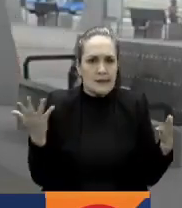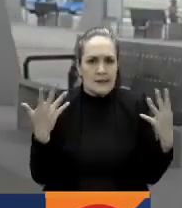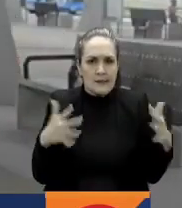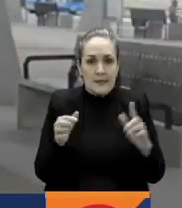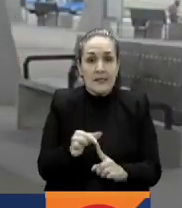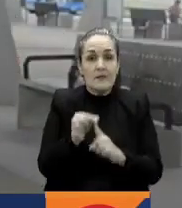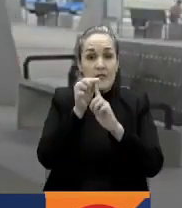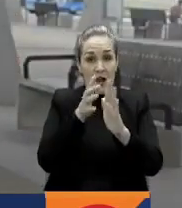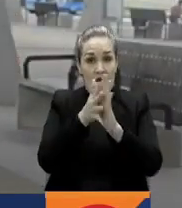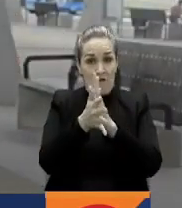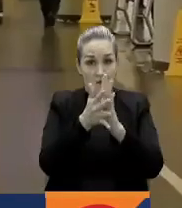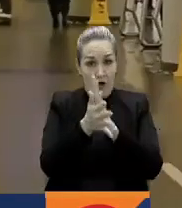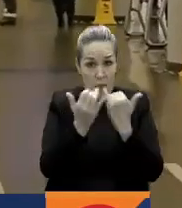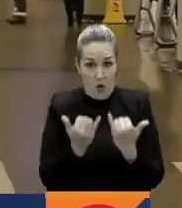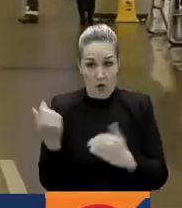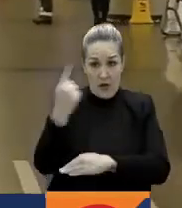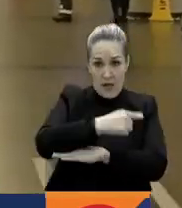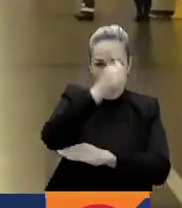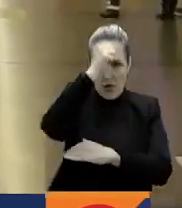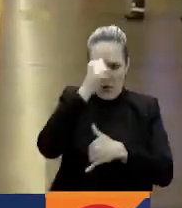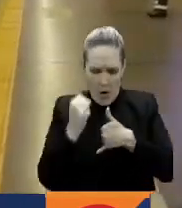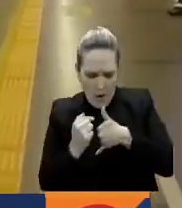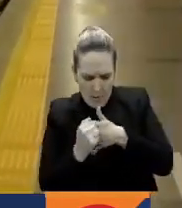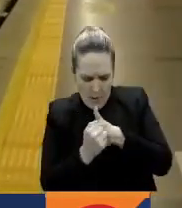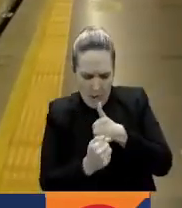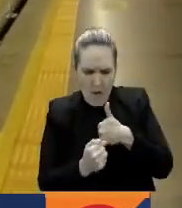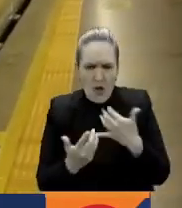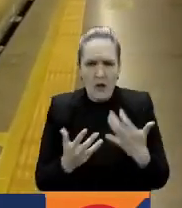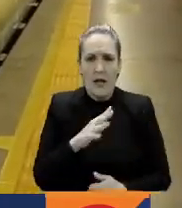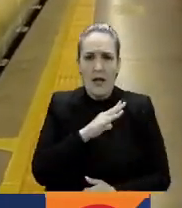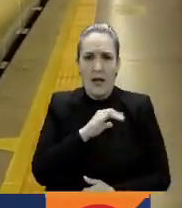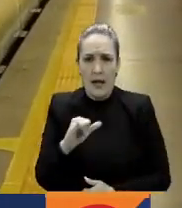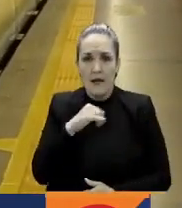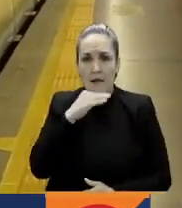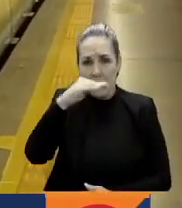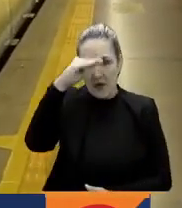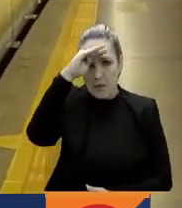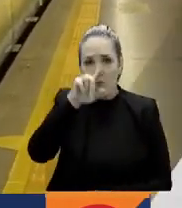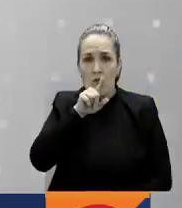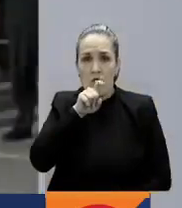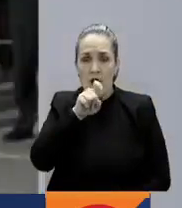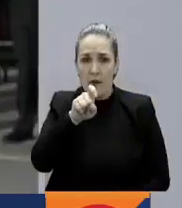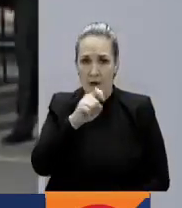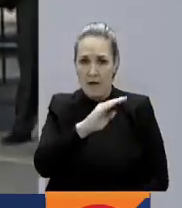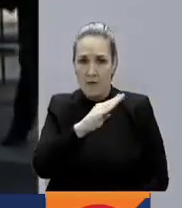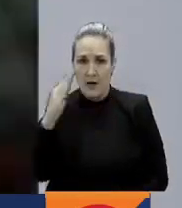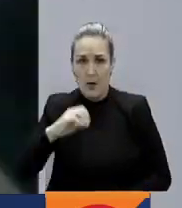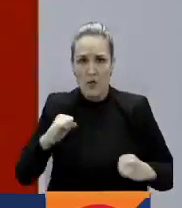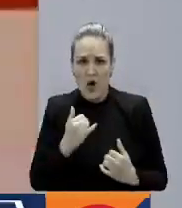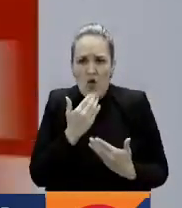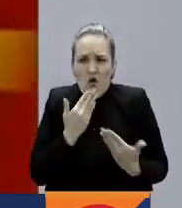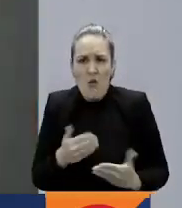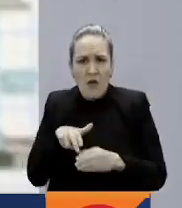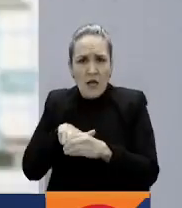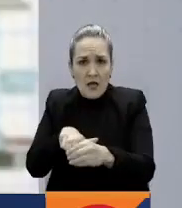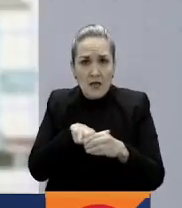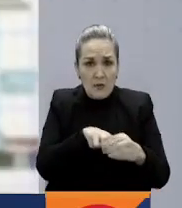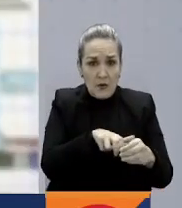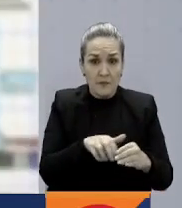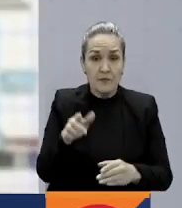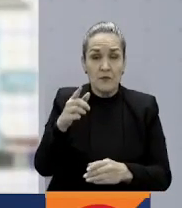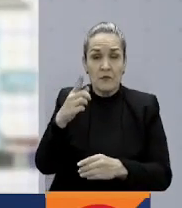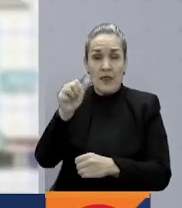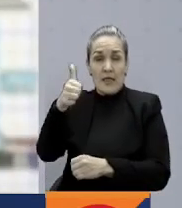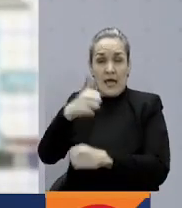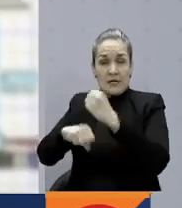domingo en el que le explicamos el panorama en Cali, Medellín, Bucaramanga, Barranquilla y Bogotá. Así era el Transmilenio hace una